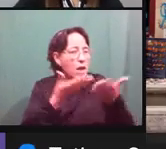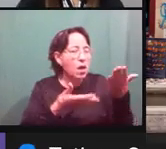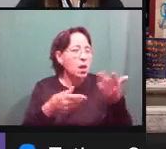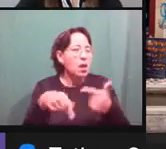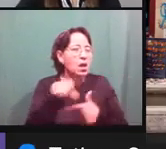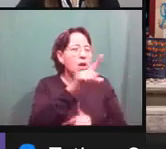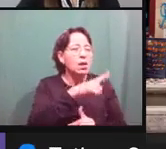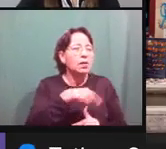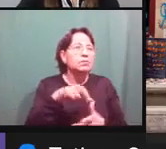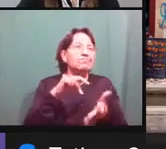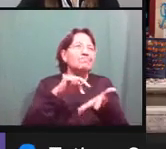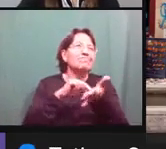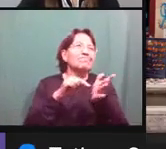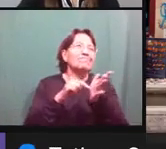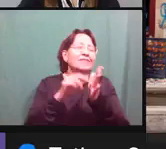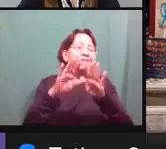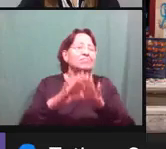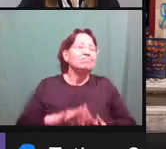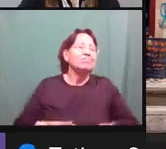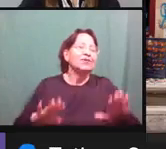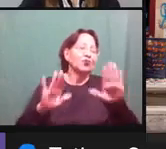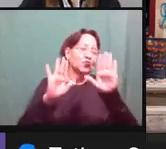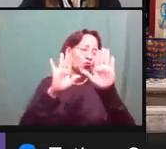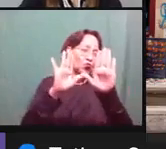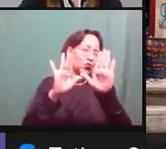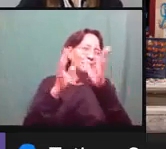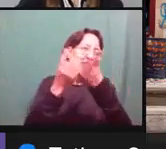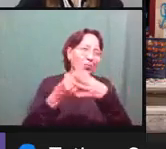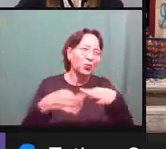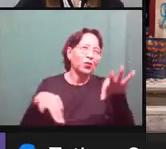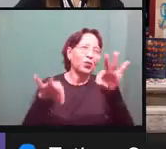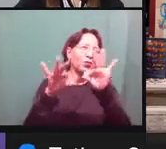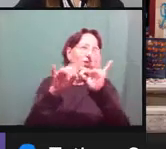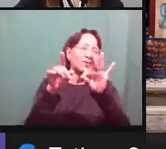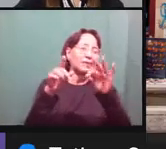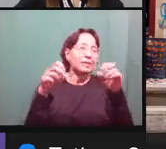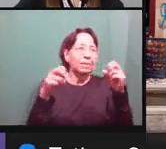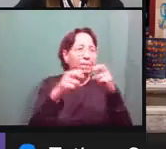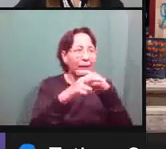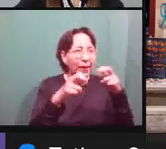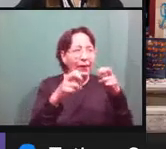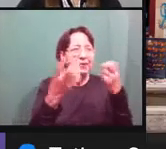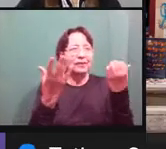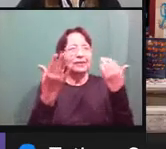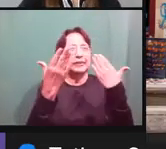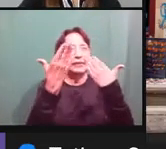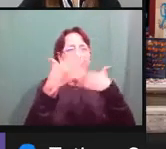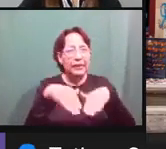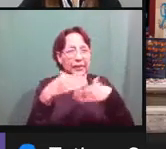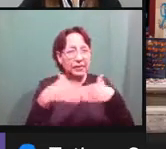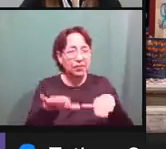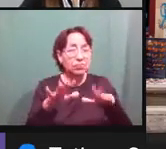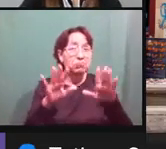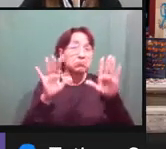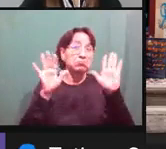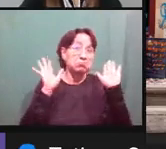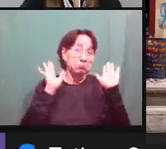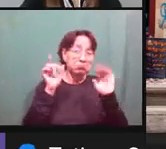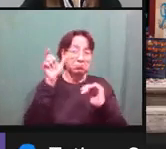ese valor o ese espacio que se merecen también en los parques, en las calles. Entonces, quizás ya el